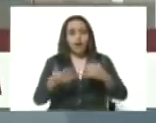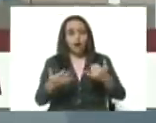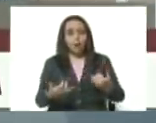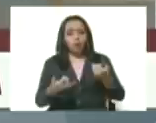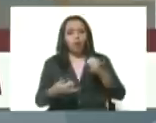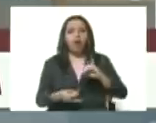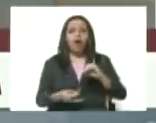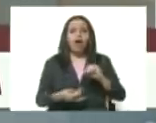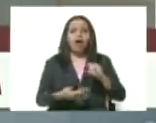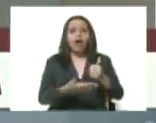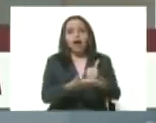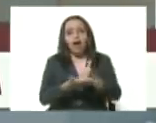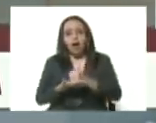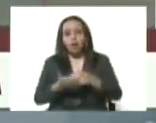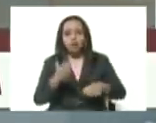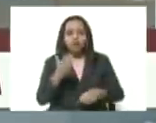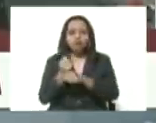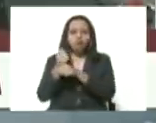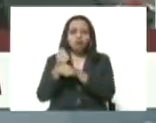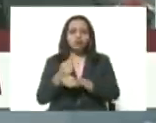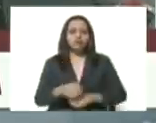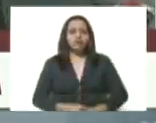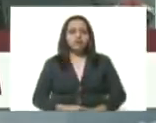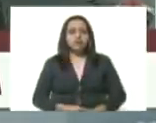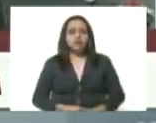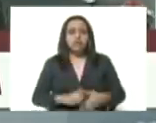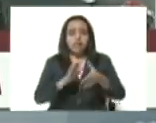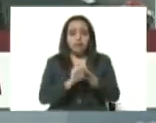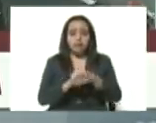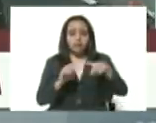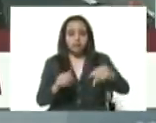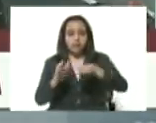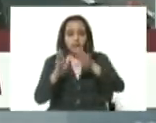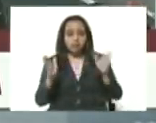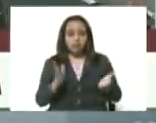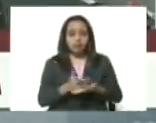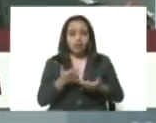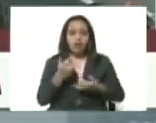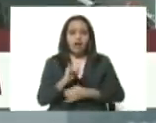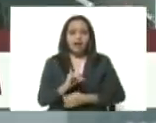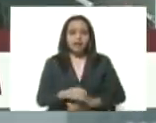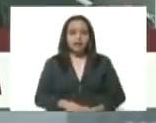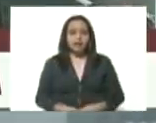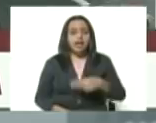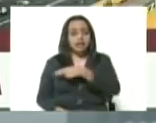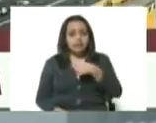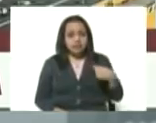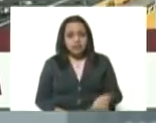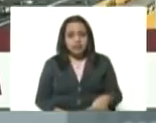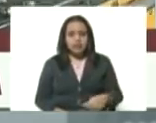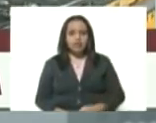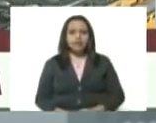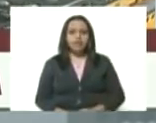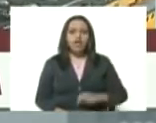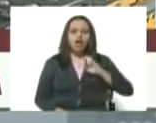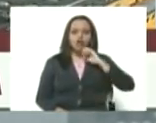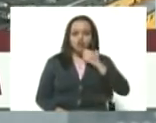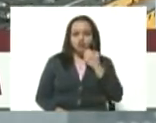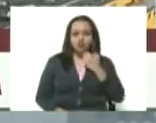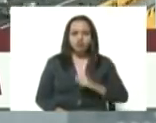el apoyo de grandes amigos en este mundo, entre ellos la República Popular China, la Federación de